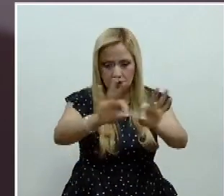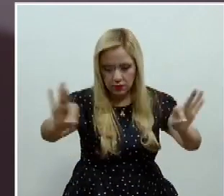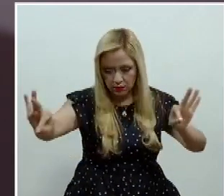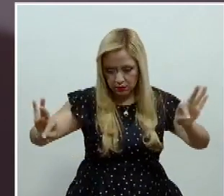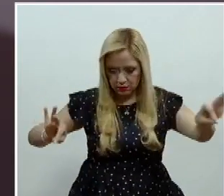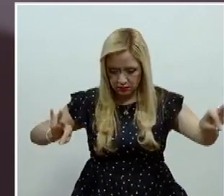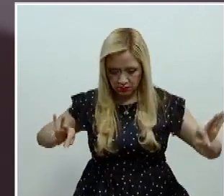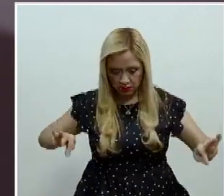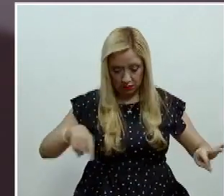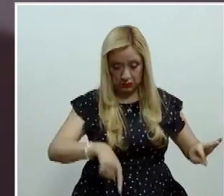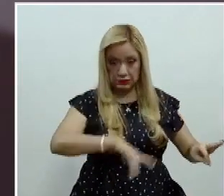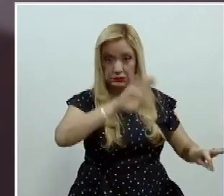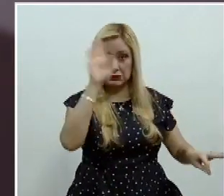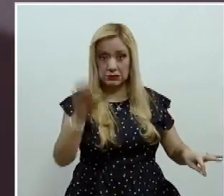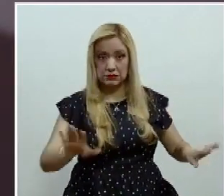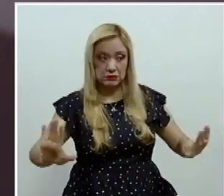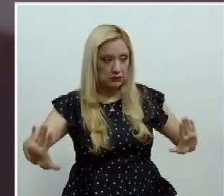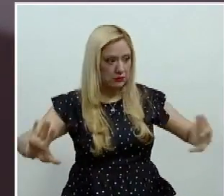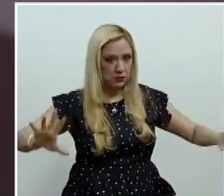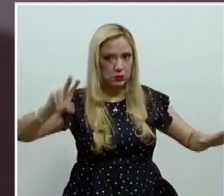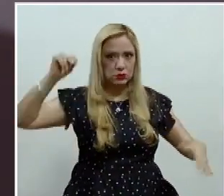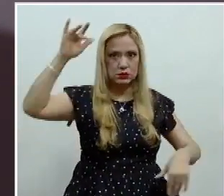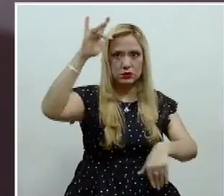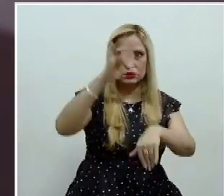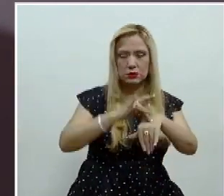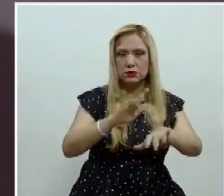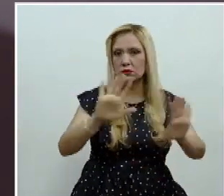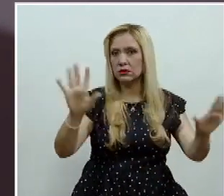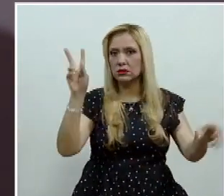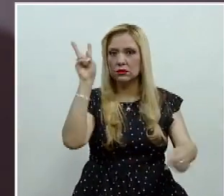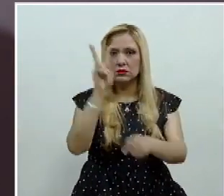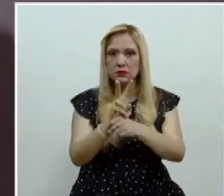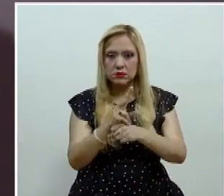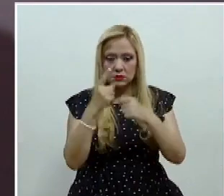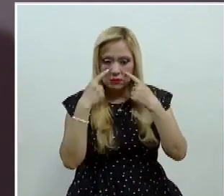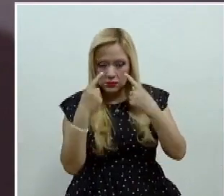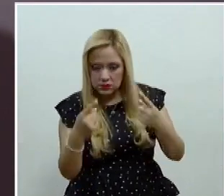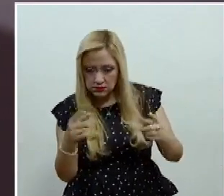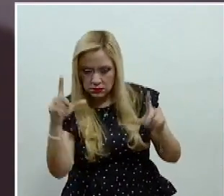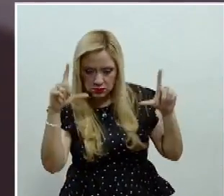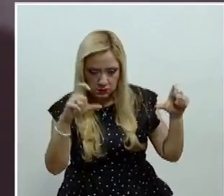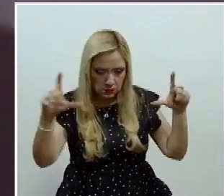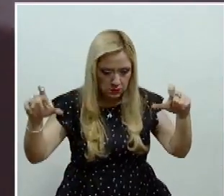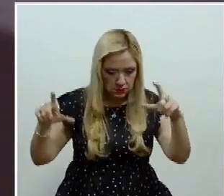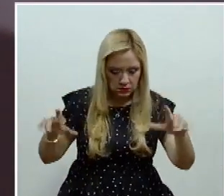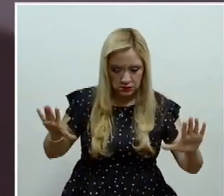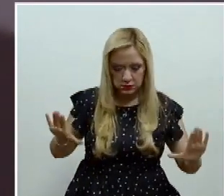cómo se cuida la cadena de custodia, y etcétera. Y lo primero, o sea, para